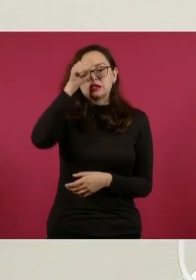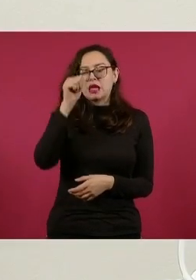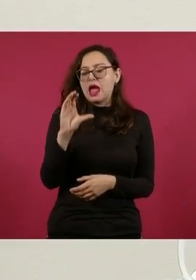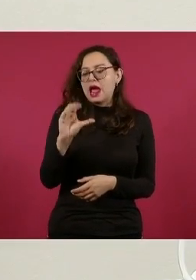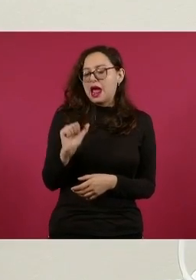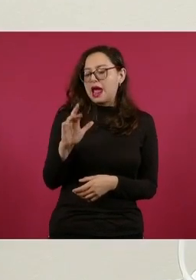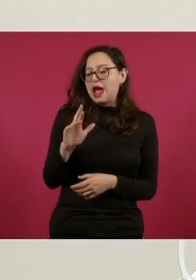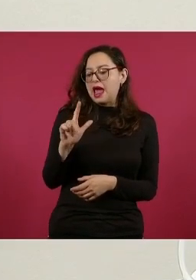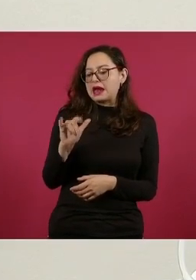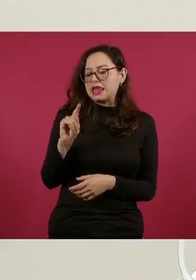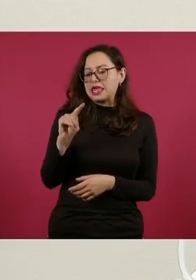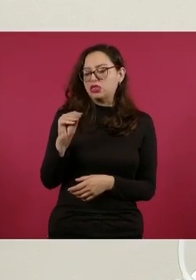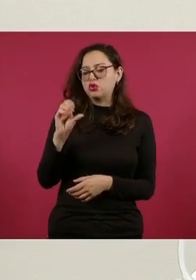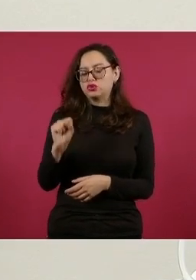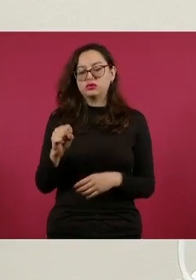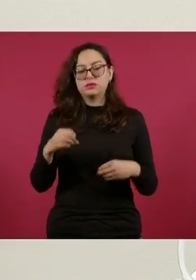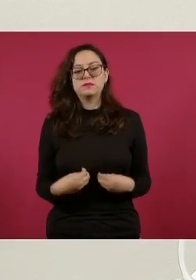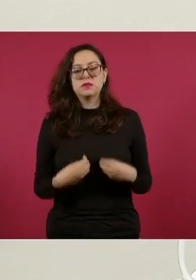que estuvo en Tabasco.